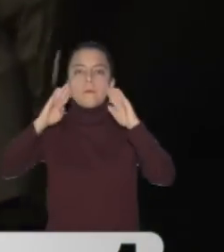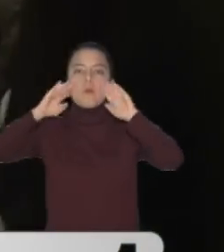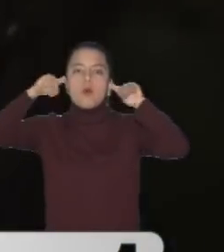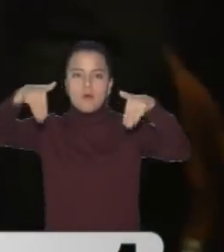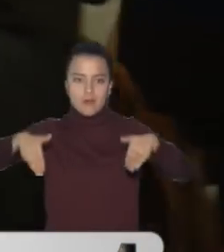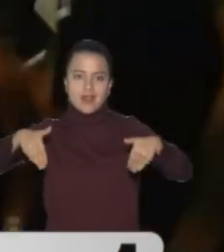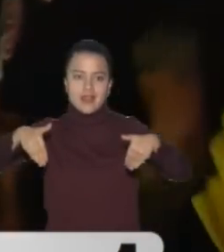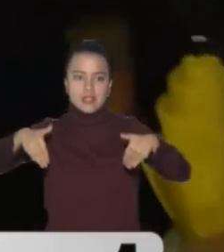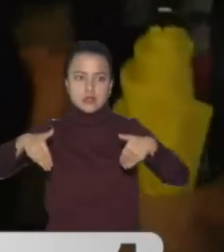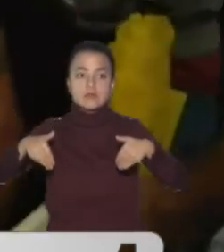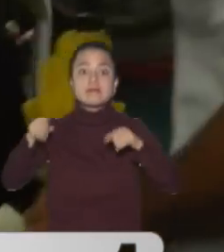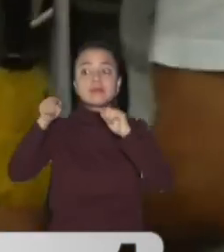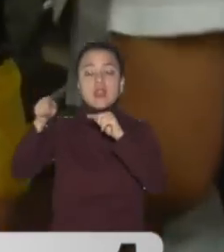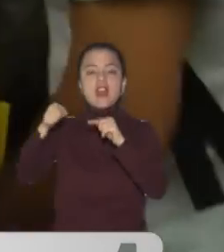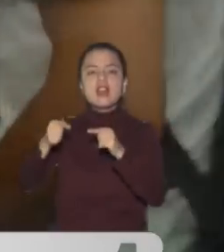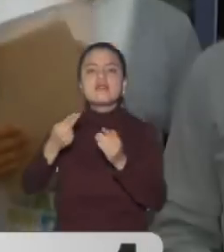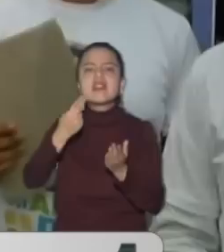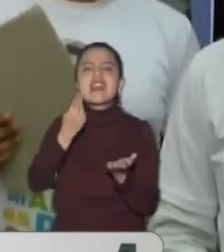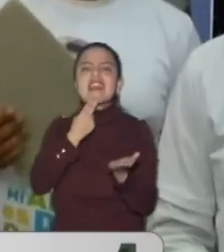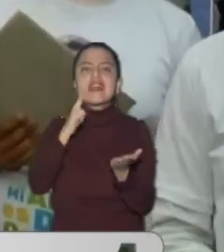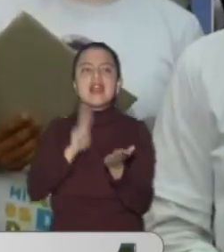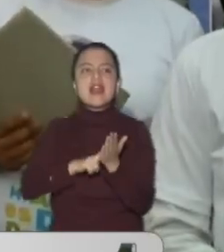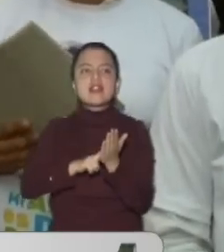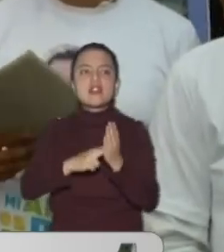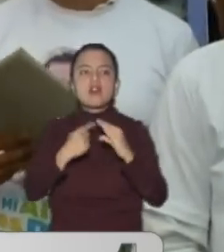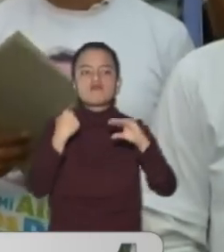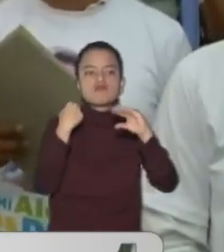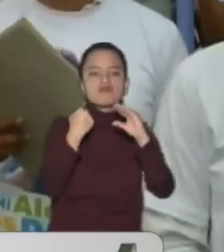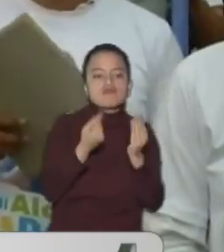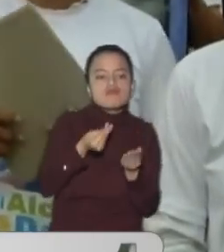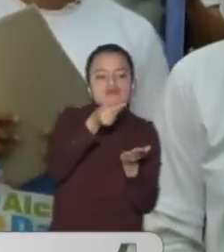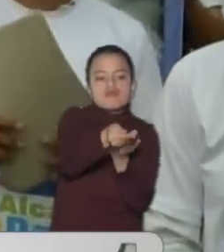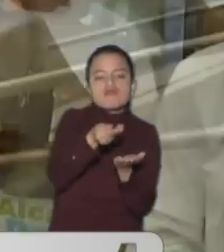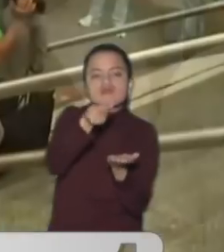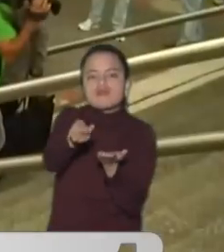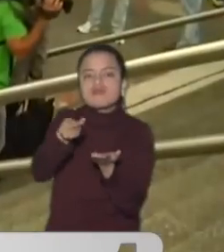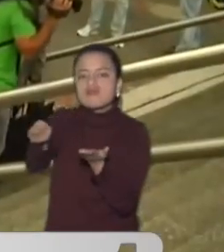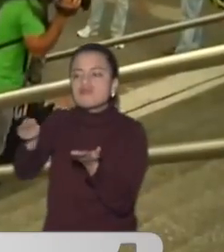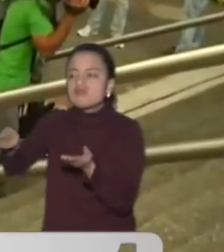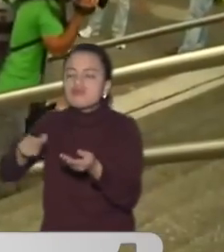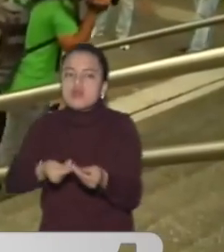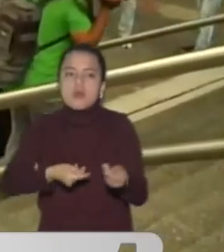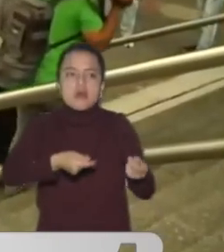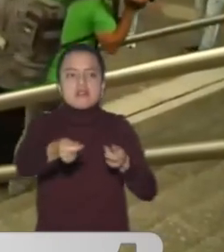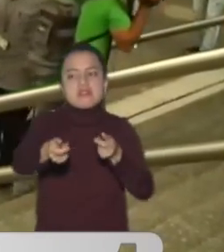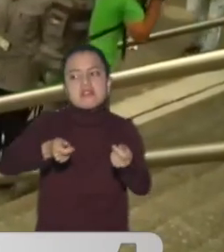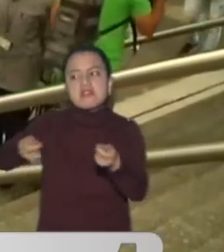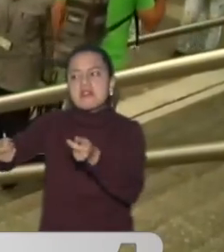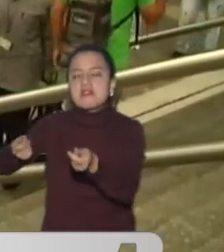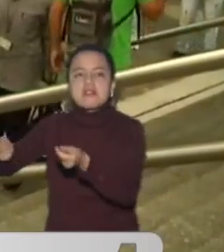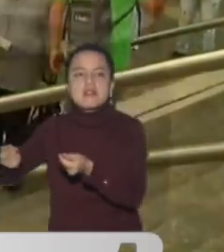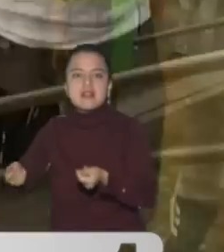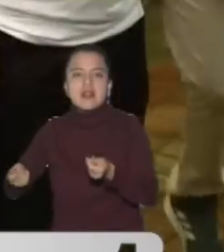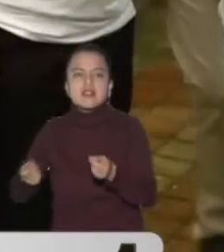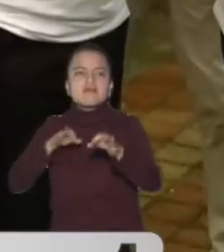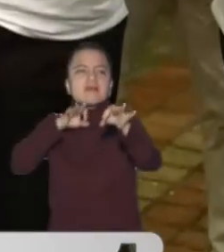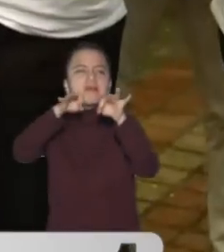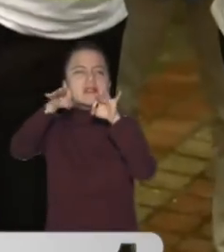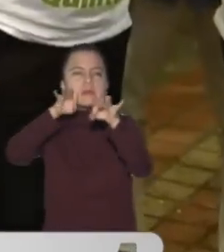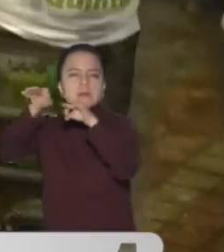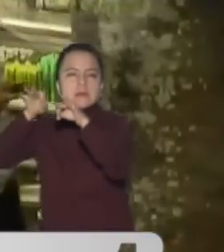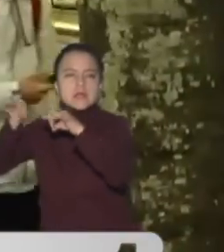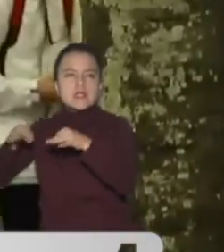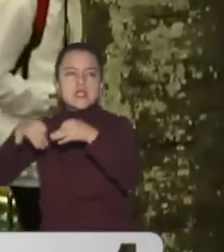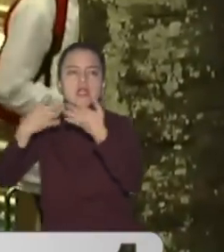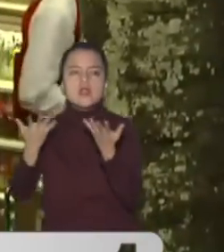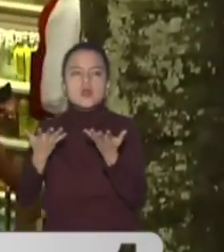le expresa a la comunidad todo lo que ha vivido durante este tiempo en la alcaldía, los momentos difíciles, pero también la ayuda y el apoyo que le